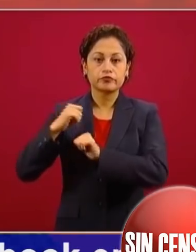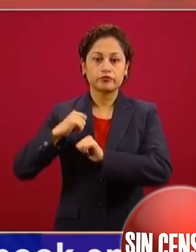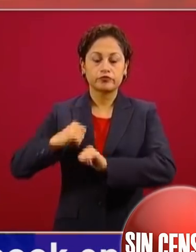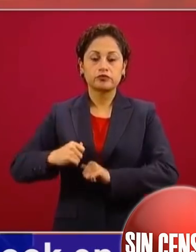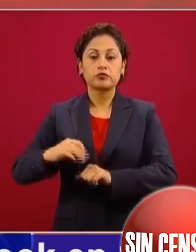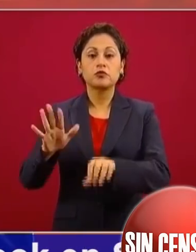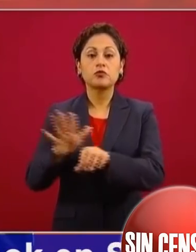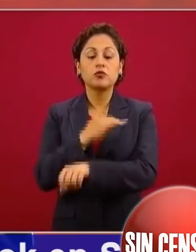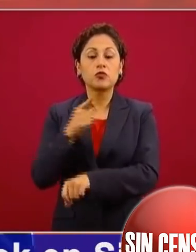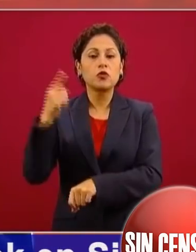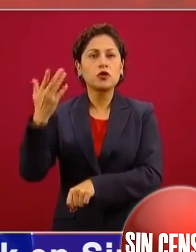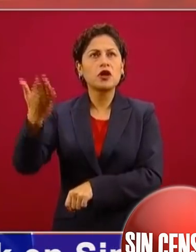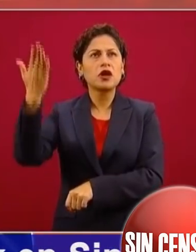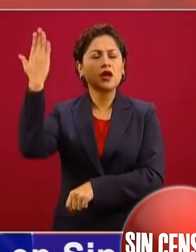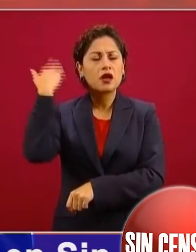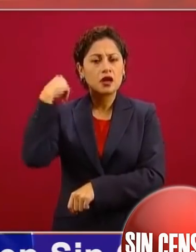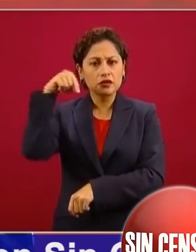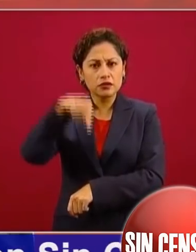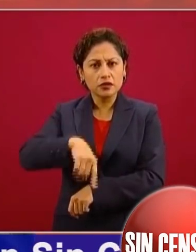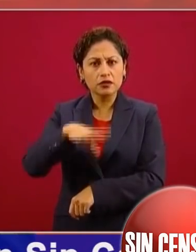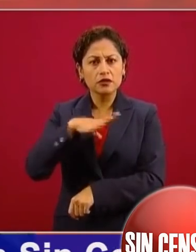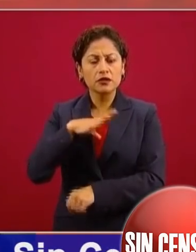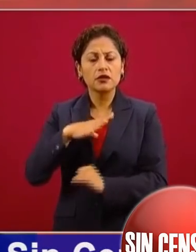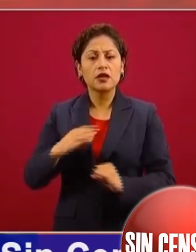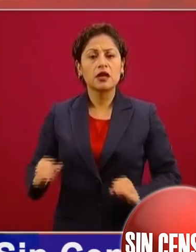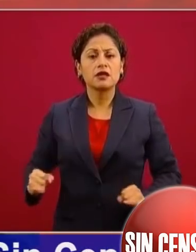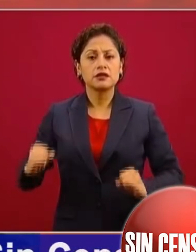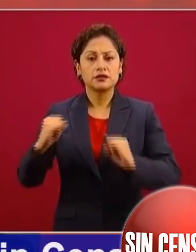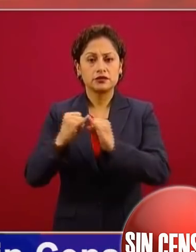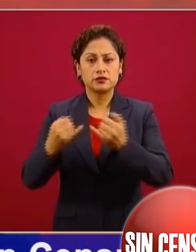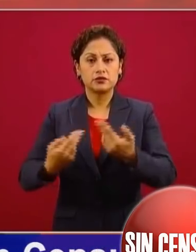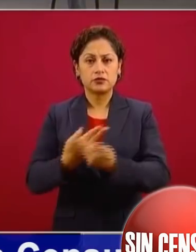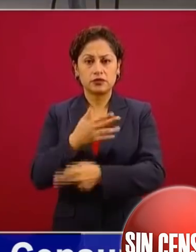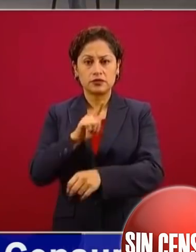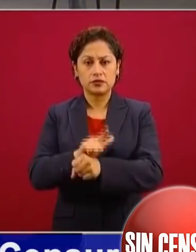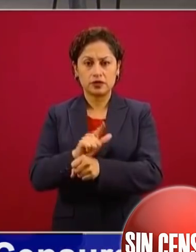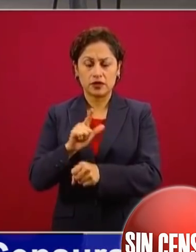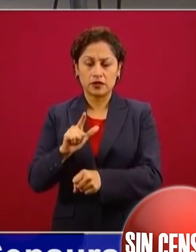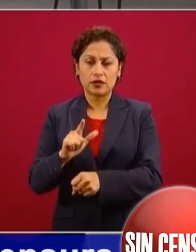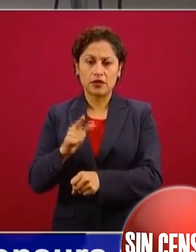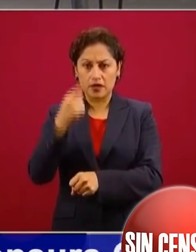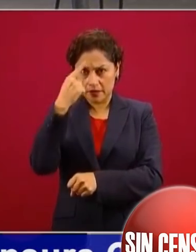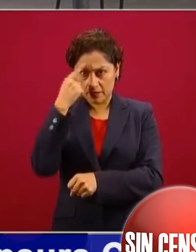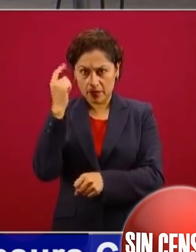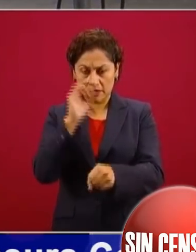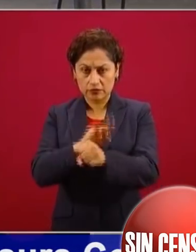Instituto Nacional del Consumidor, el INCO,